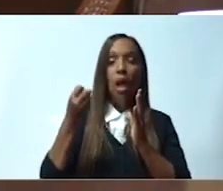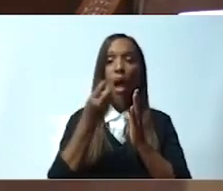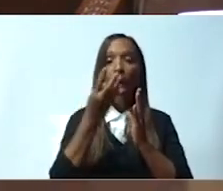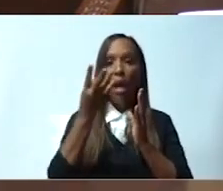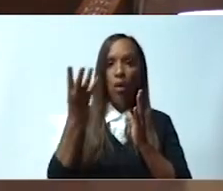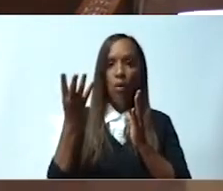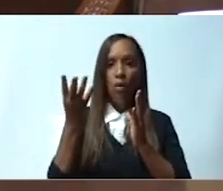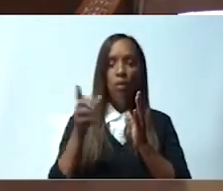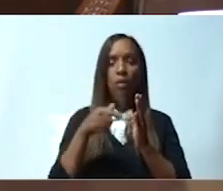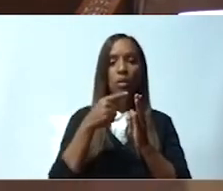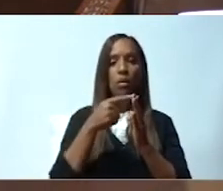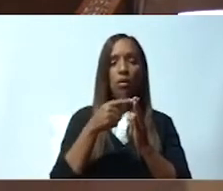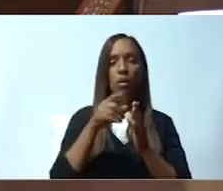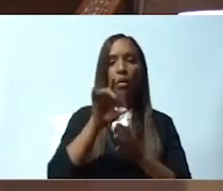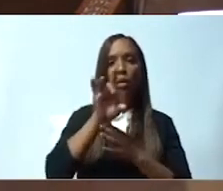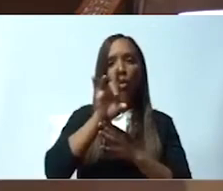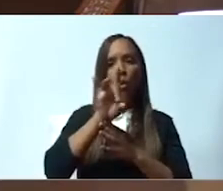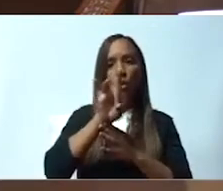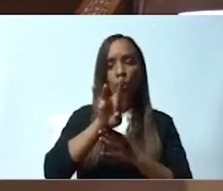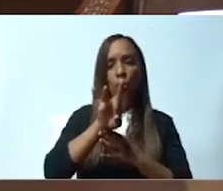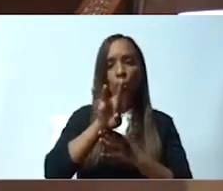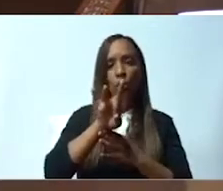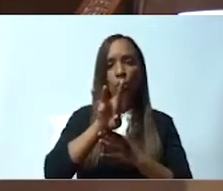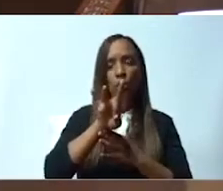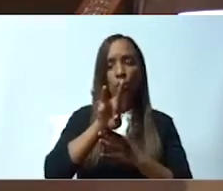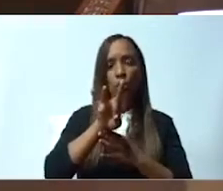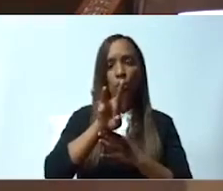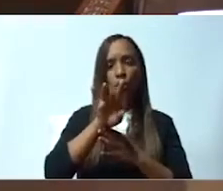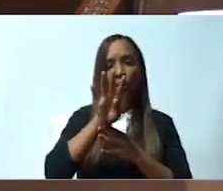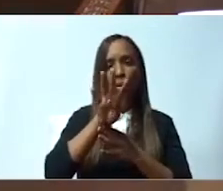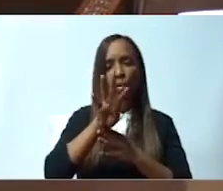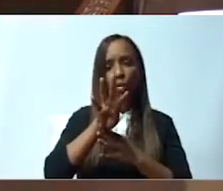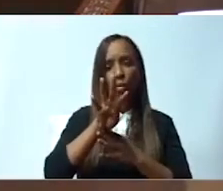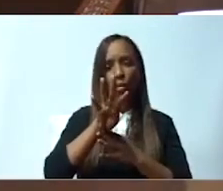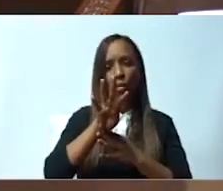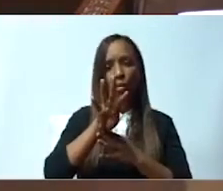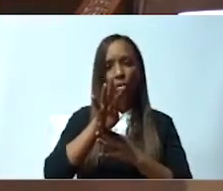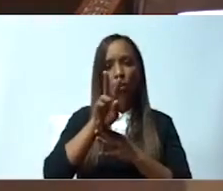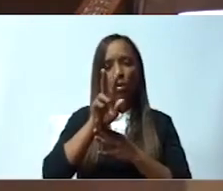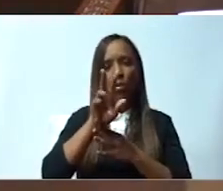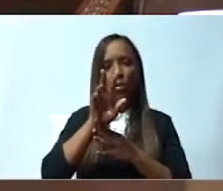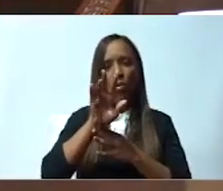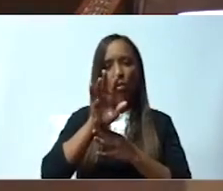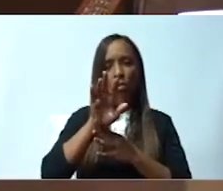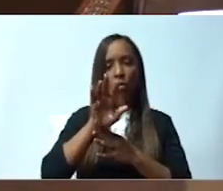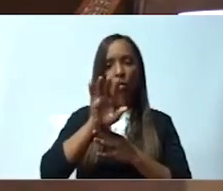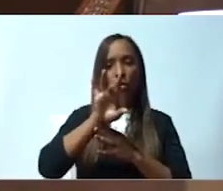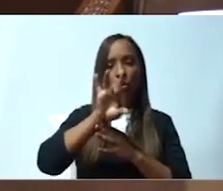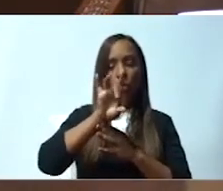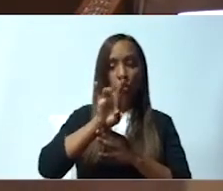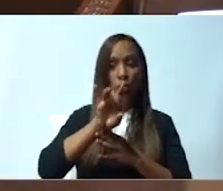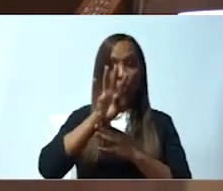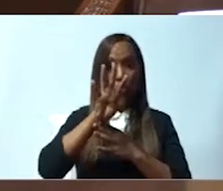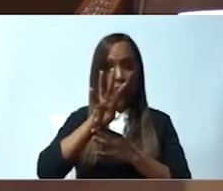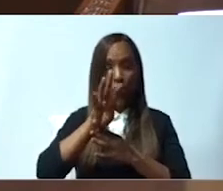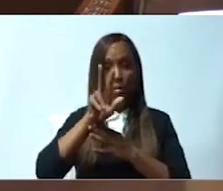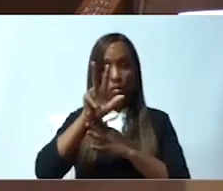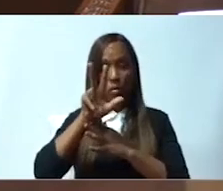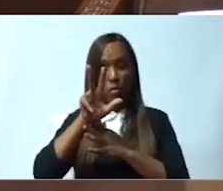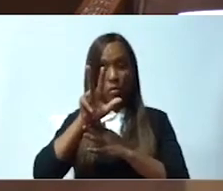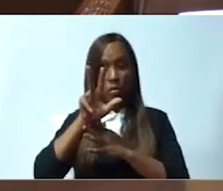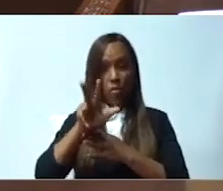y siguiente, para conocer el siguiente, 8435 y 8436. Y si